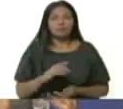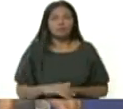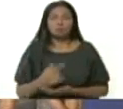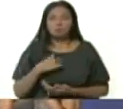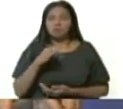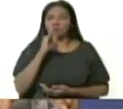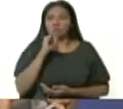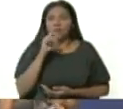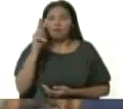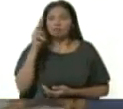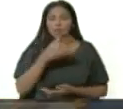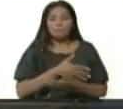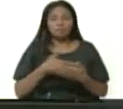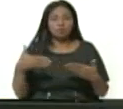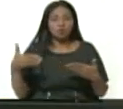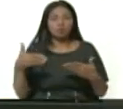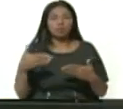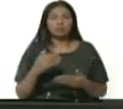anunciado 2 millones,